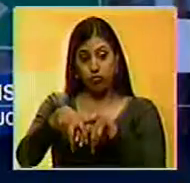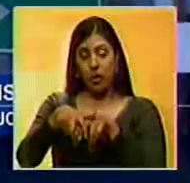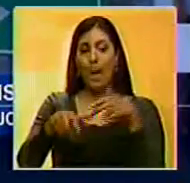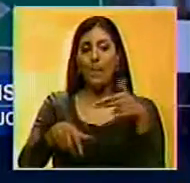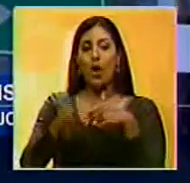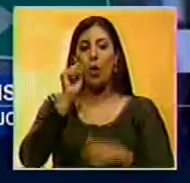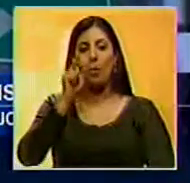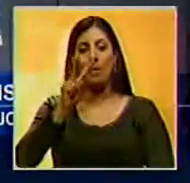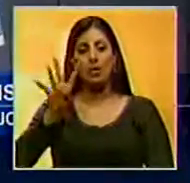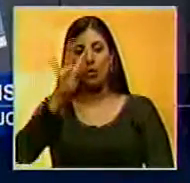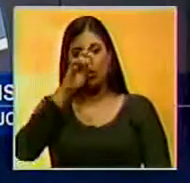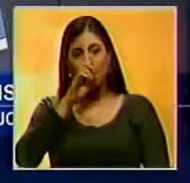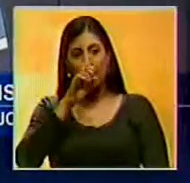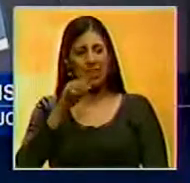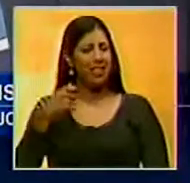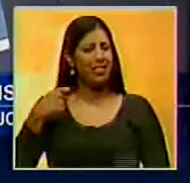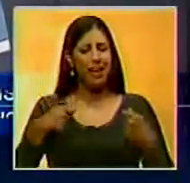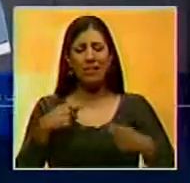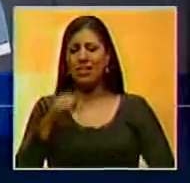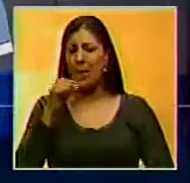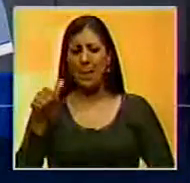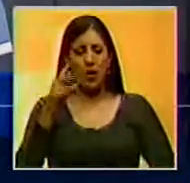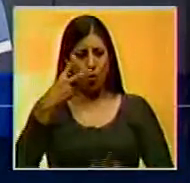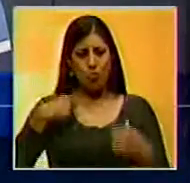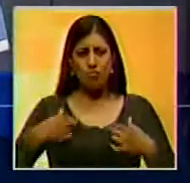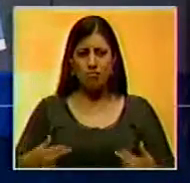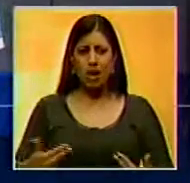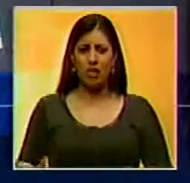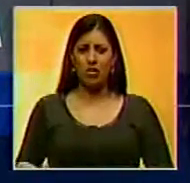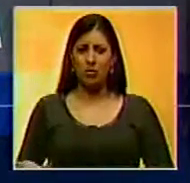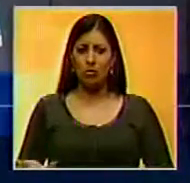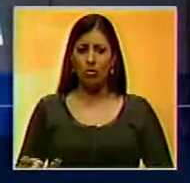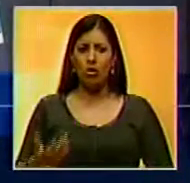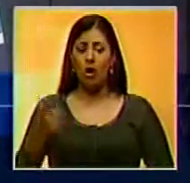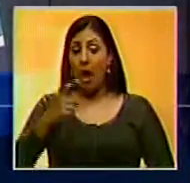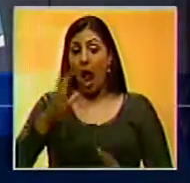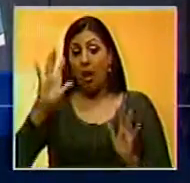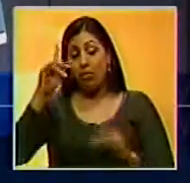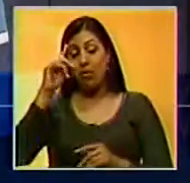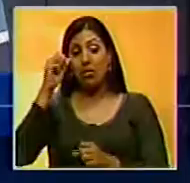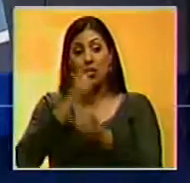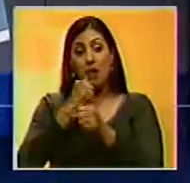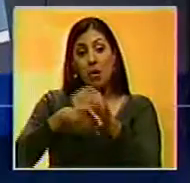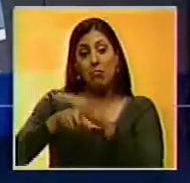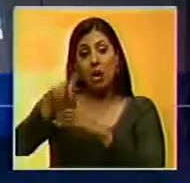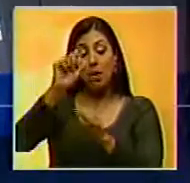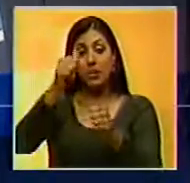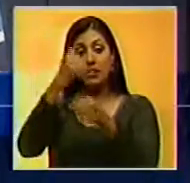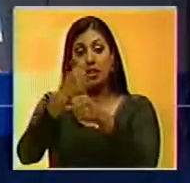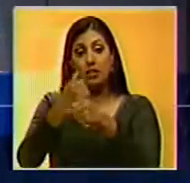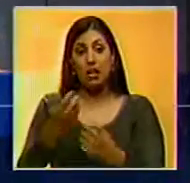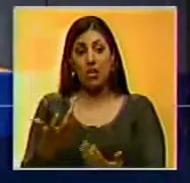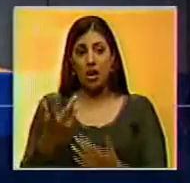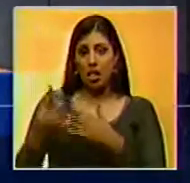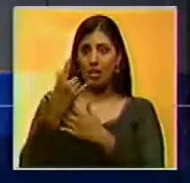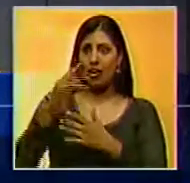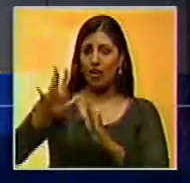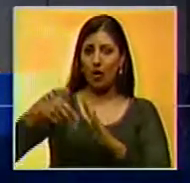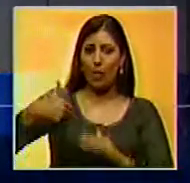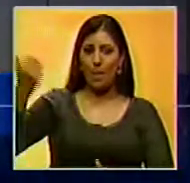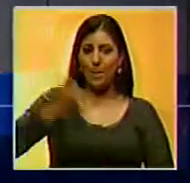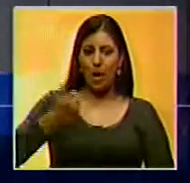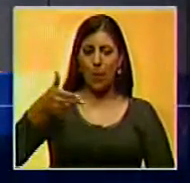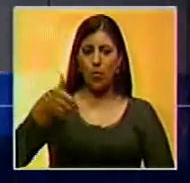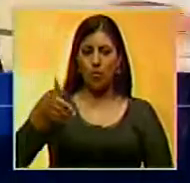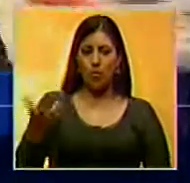de 24 años. Bueno, demasiado mal, ser humano que a lo mejor venía de su trabajo o iba para su trabajo. Eso no